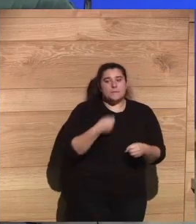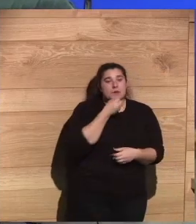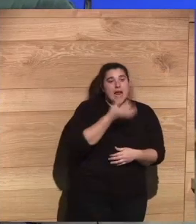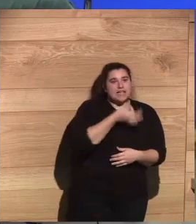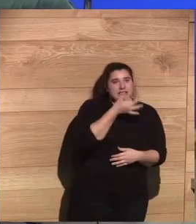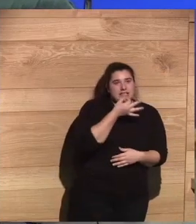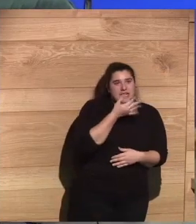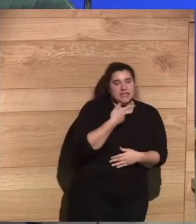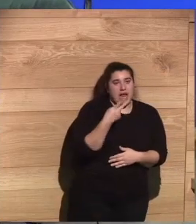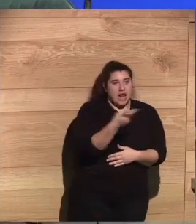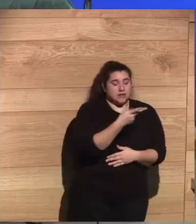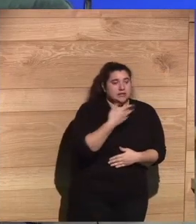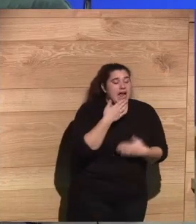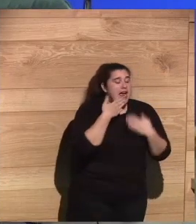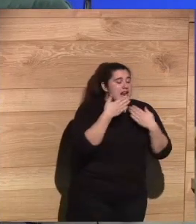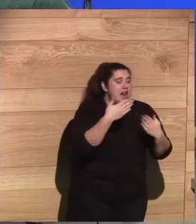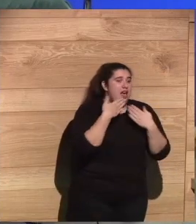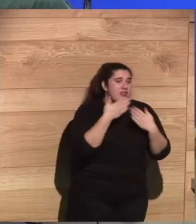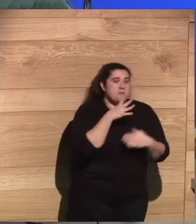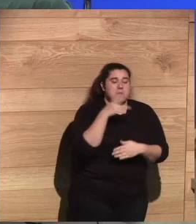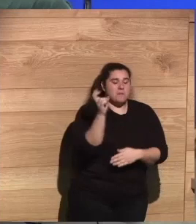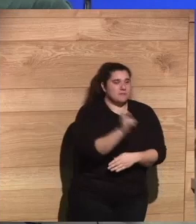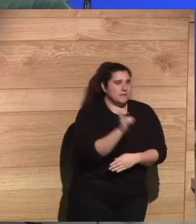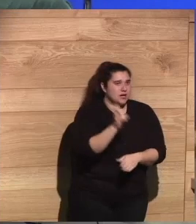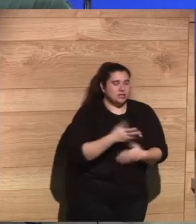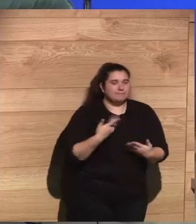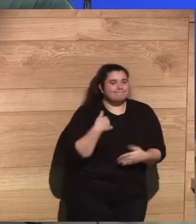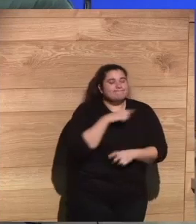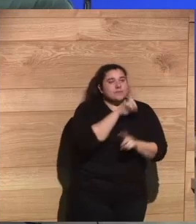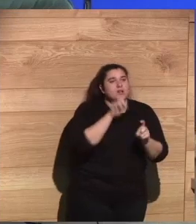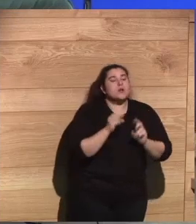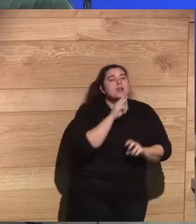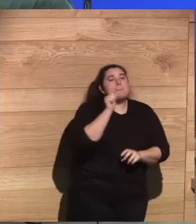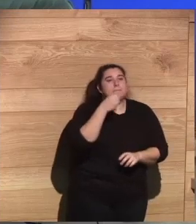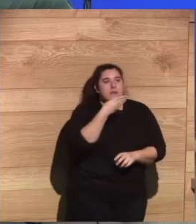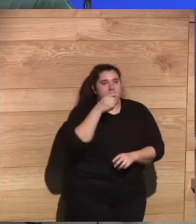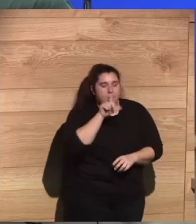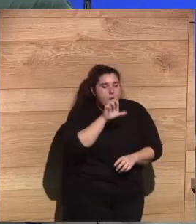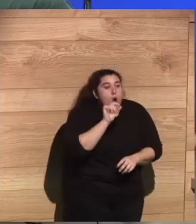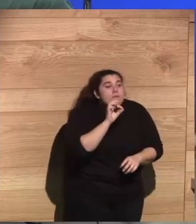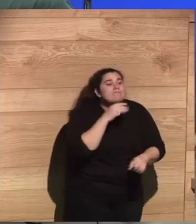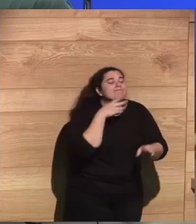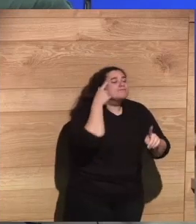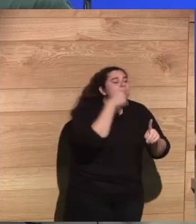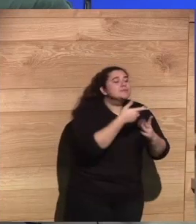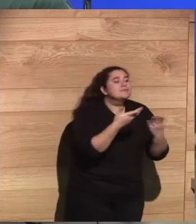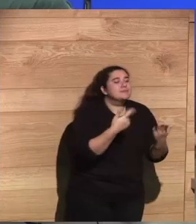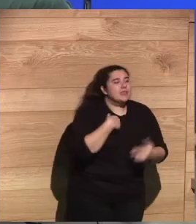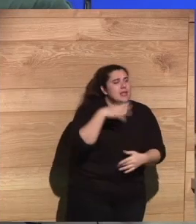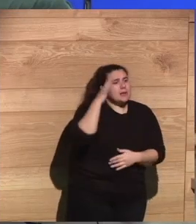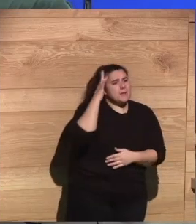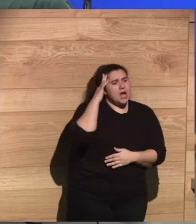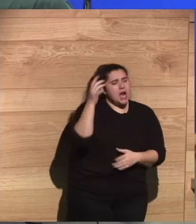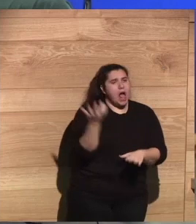Buenas tardes a los dos. ¿Qué tal? Muchísimas gracias por haber venido. Y mi pregunta es para Pablo. Imagínate que llevan